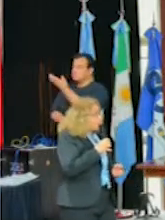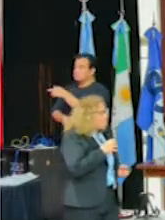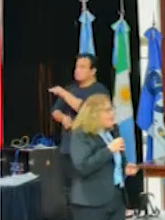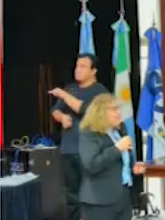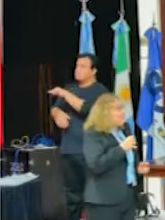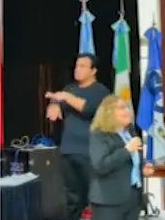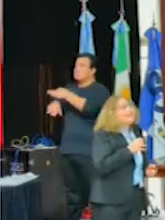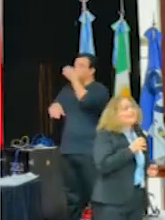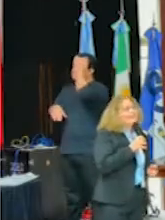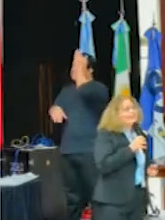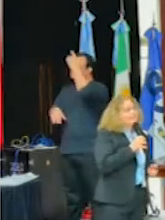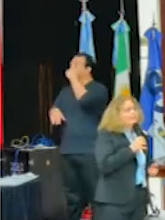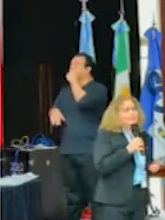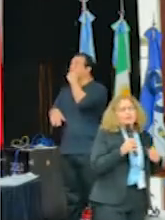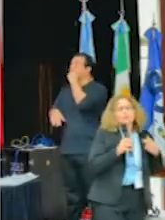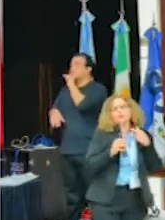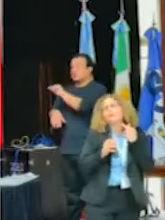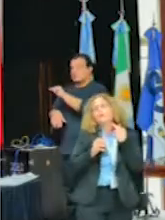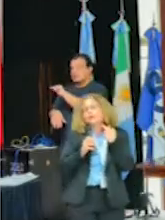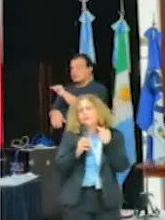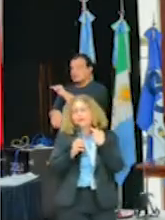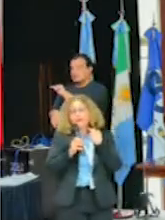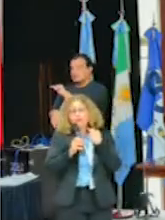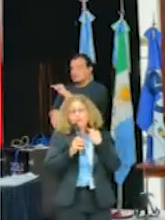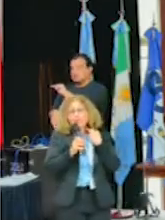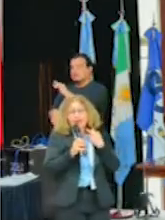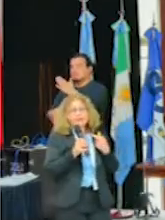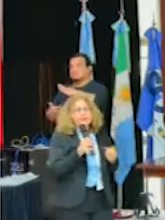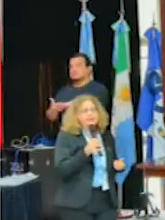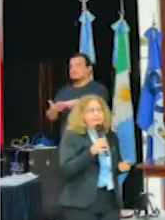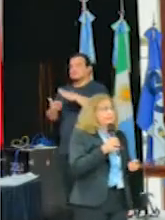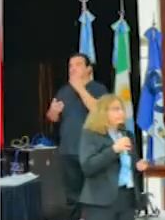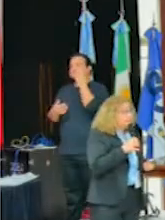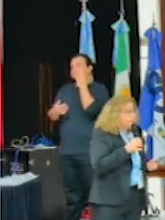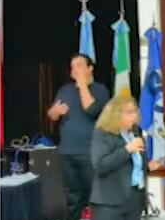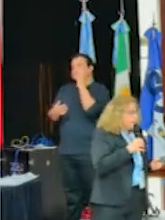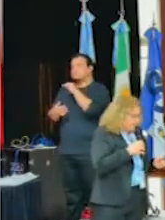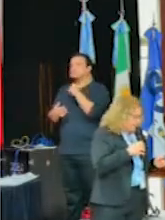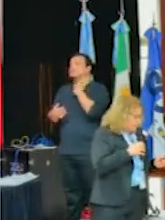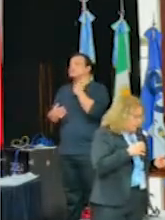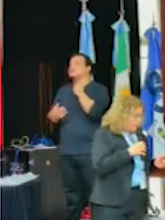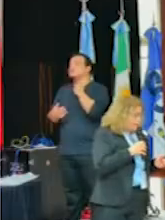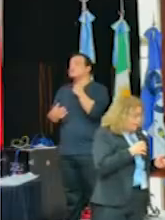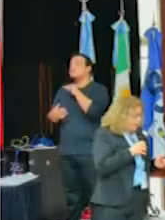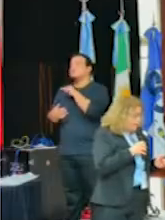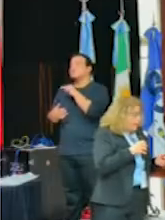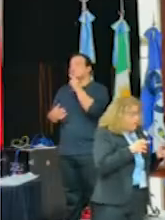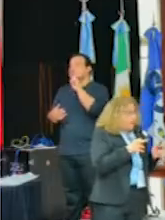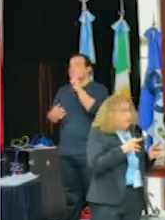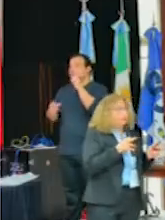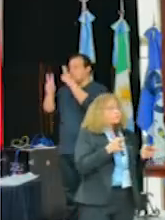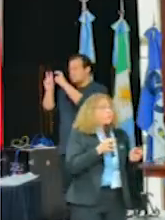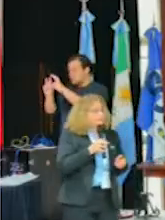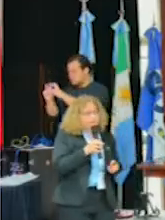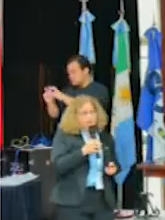también, que lo atendimos desde que consultó por un ganglio inflamado hasta que se descubrió que era un cáncer.